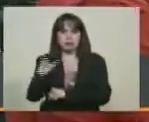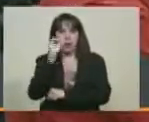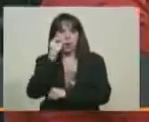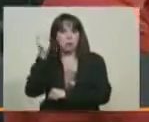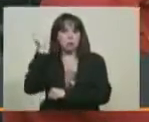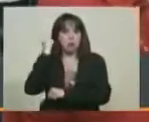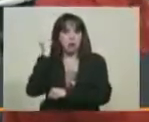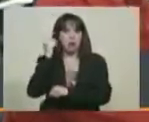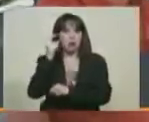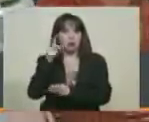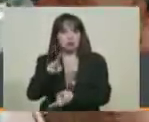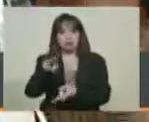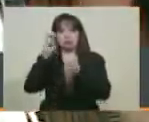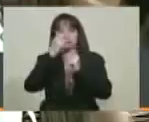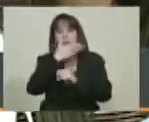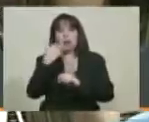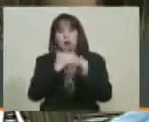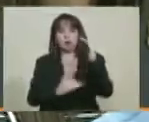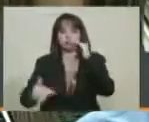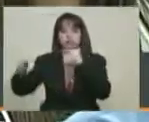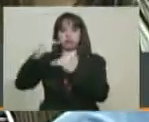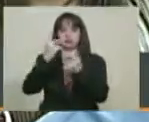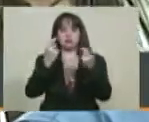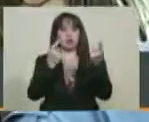van a recuperar buena parte